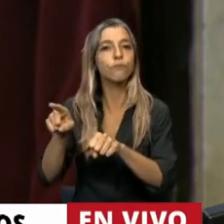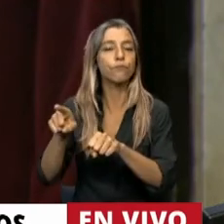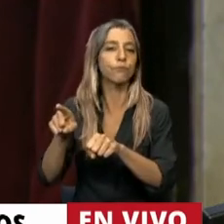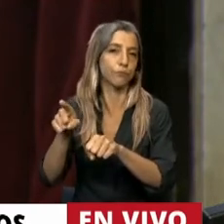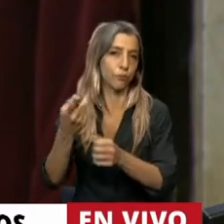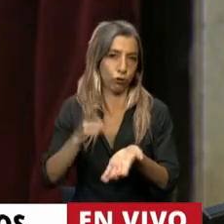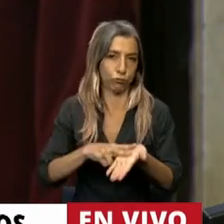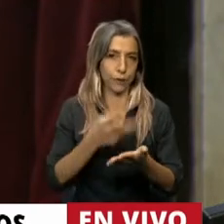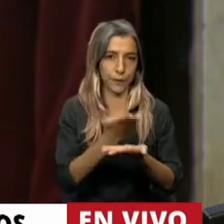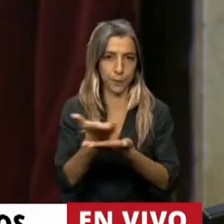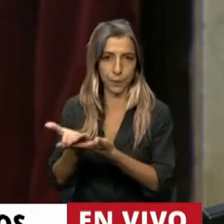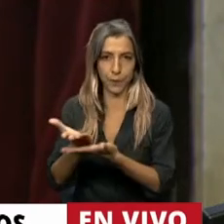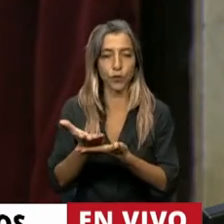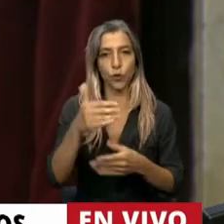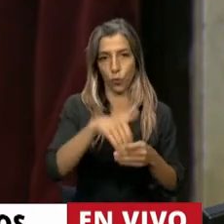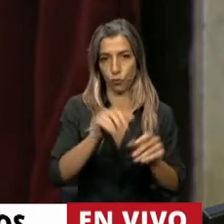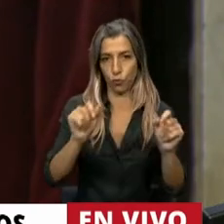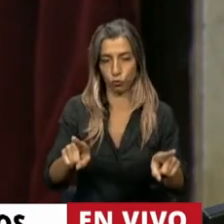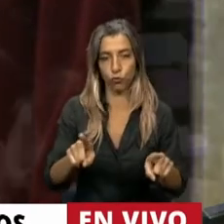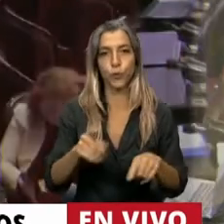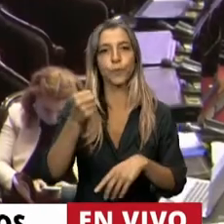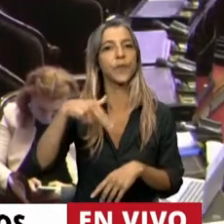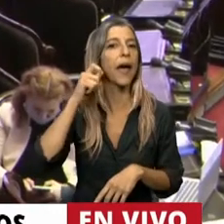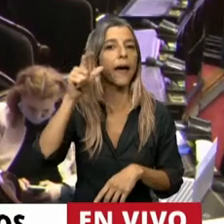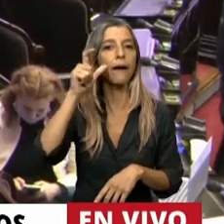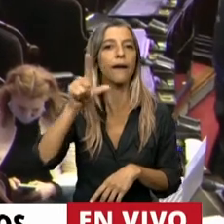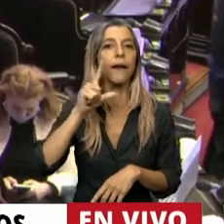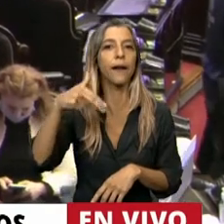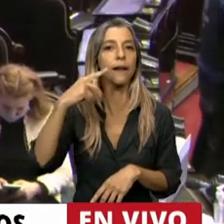voto angelina y federico a